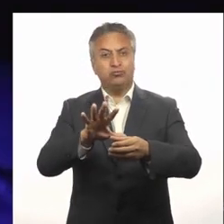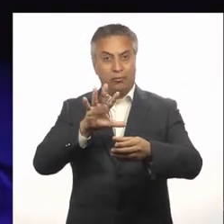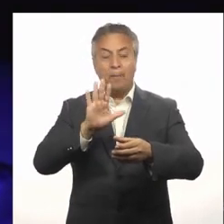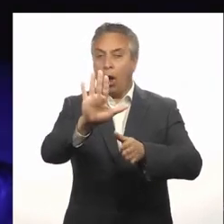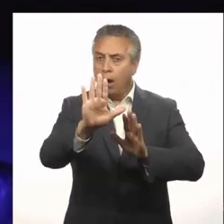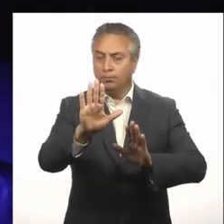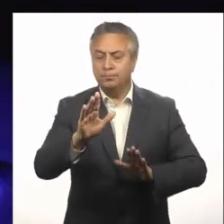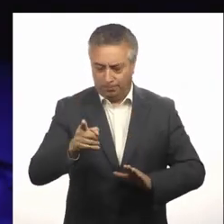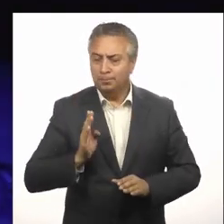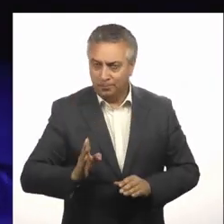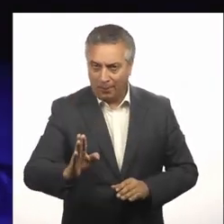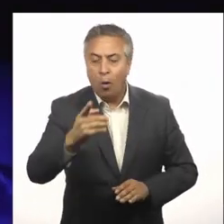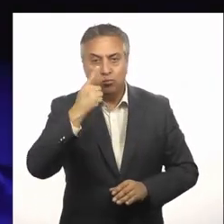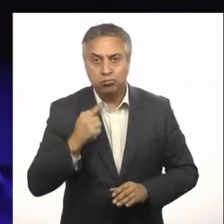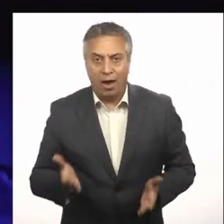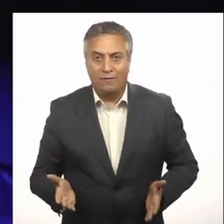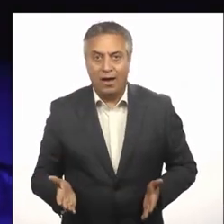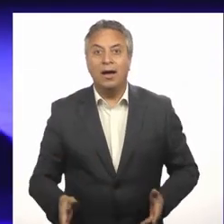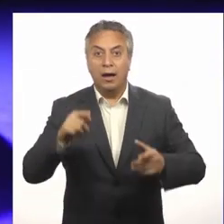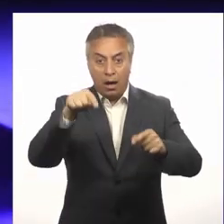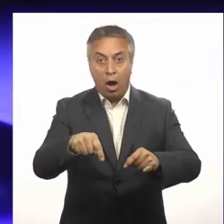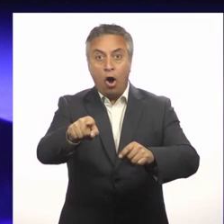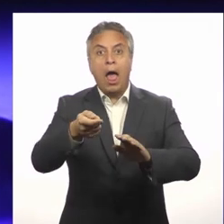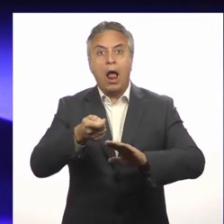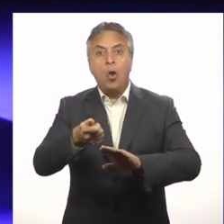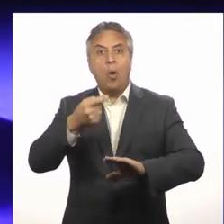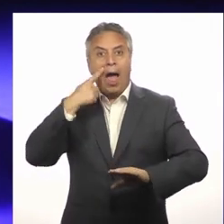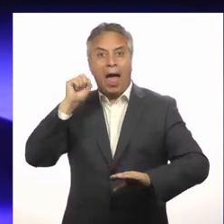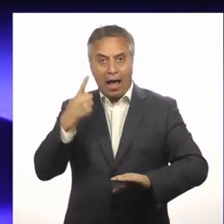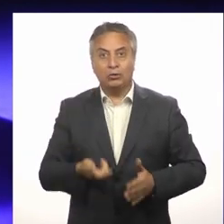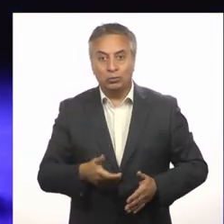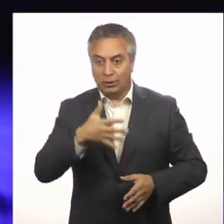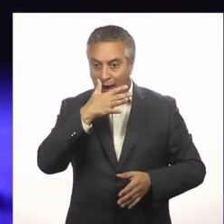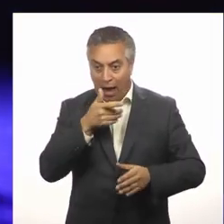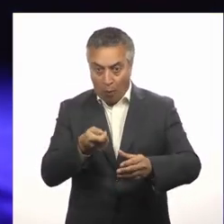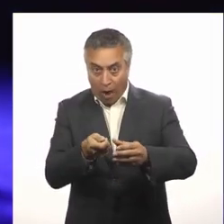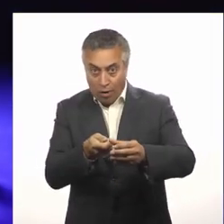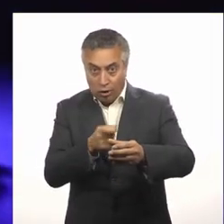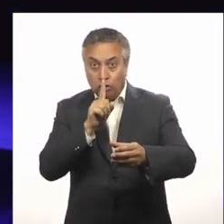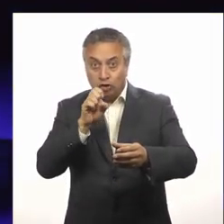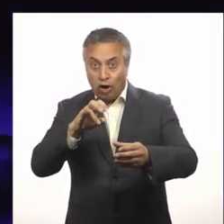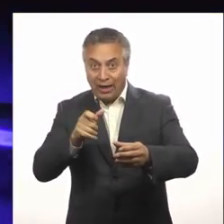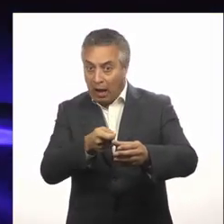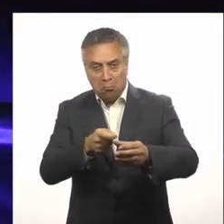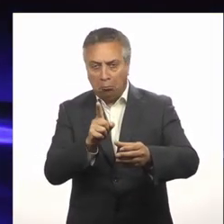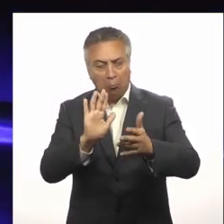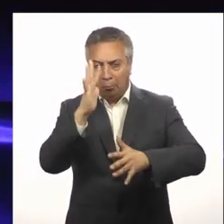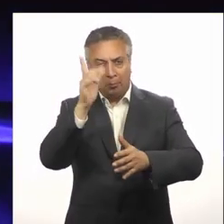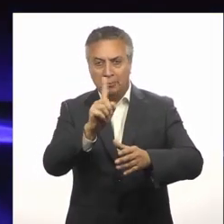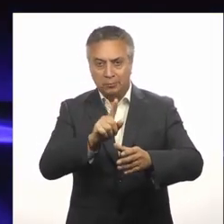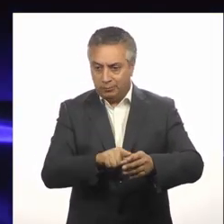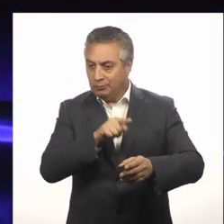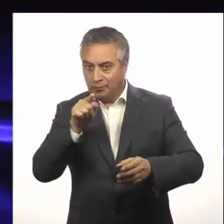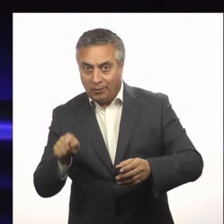probando. Ahora vamos a probar con la luz azul. Agua tónica, aún no brilla. El